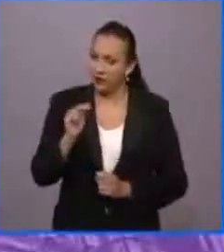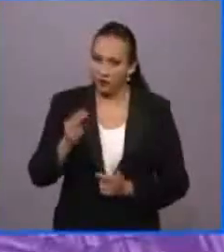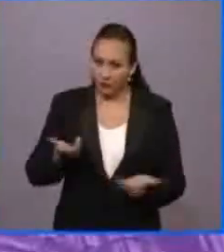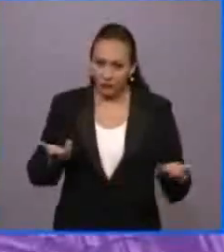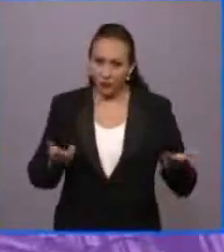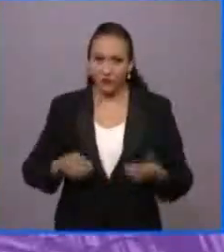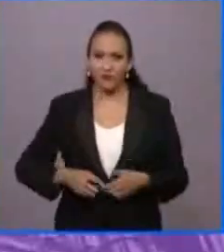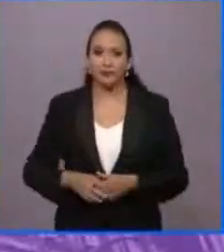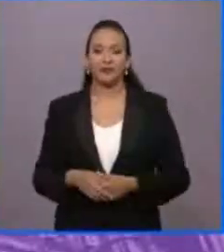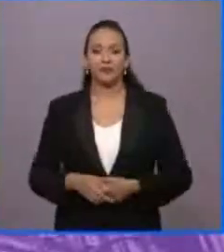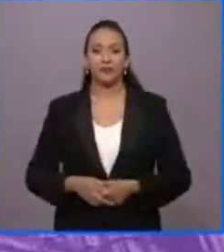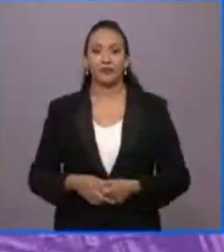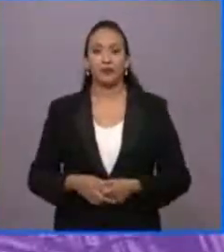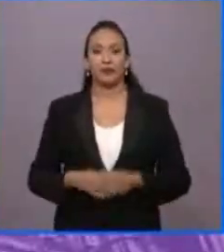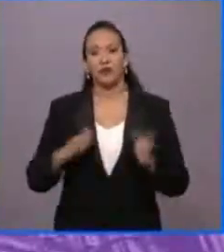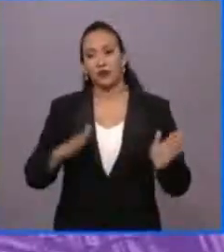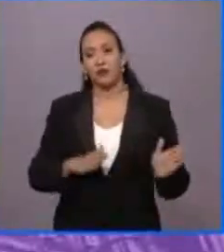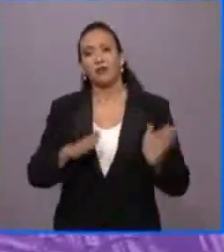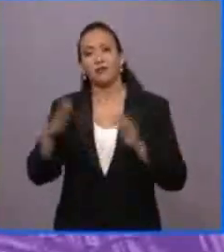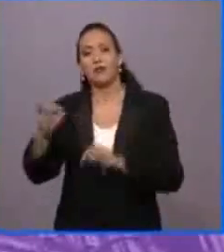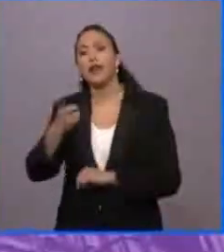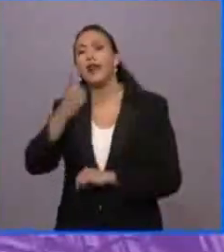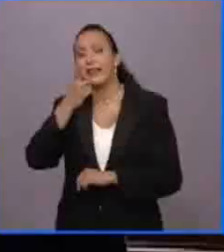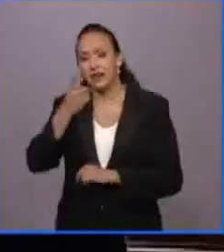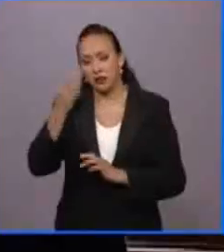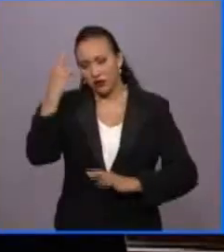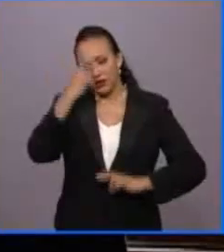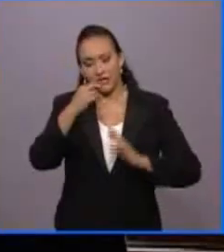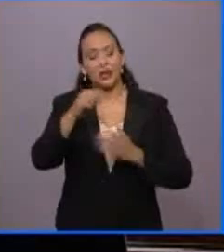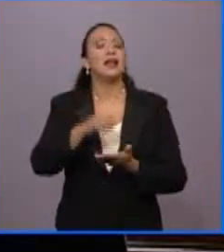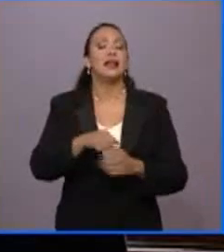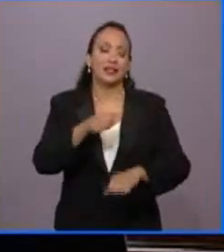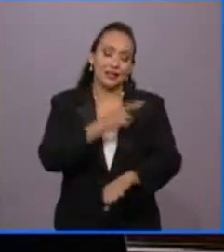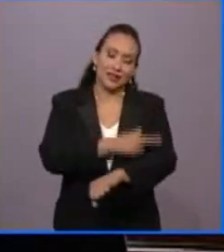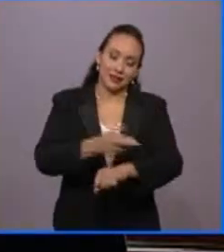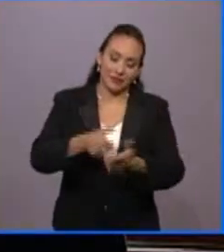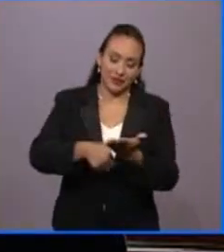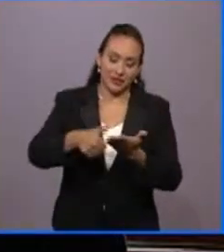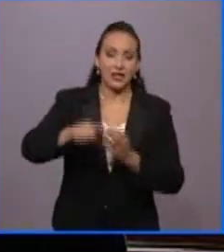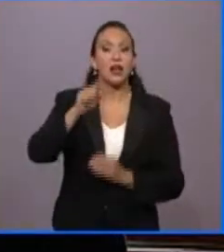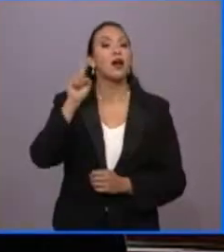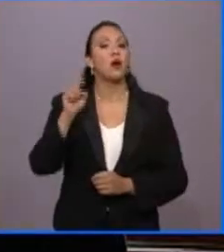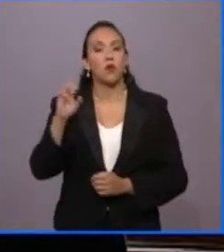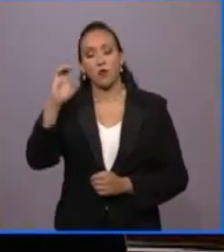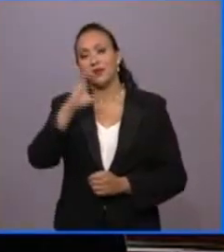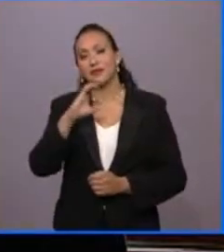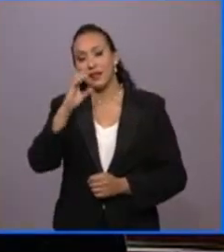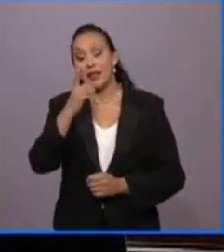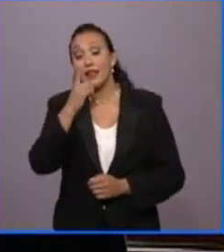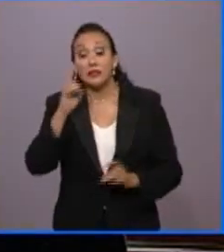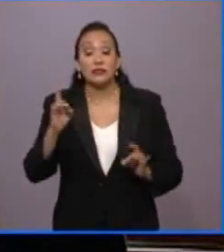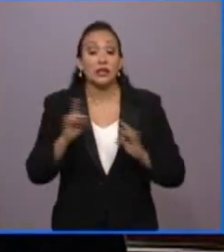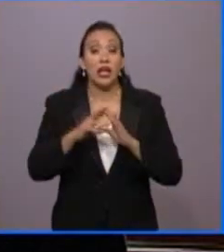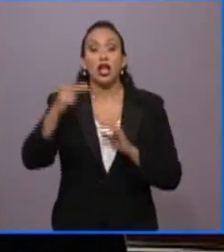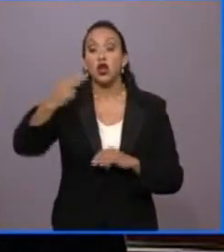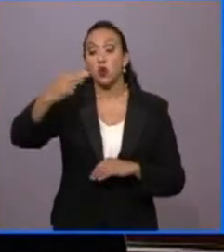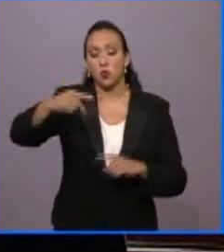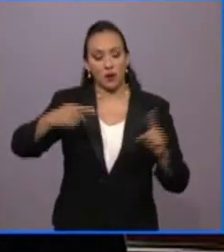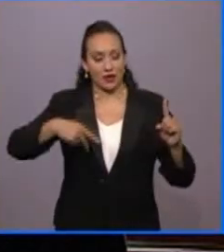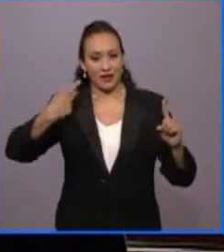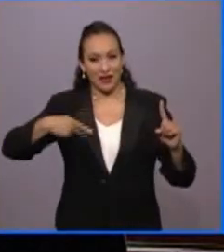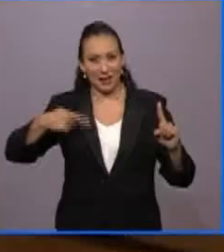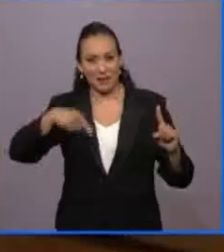utilizadas. En otro asunto, declaró válido que el Código Civil de Aguascalientes establezca que en caso de que el nombre de la